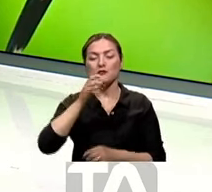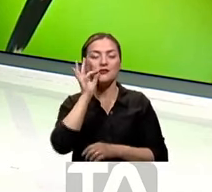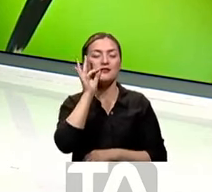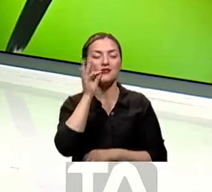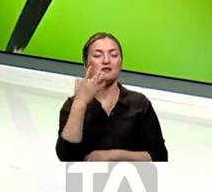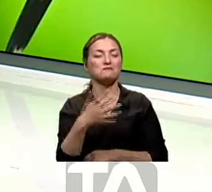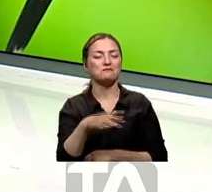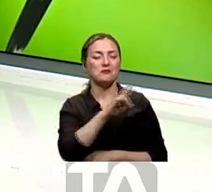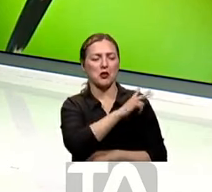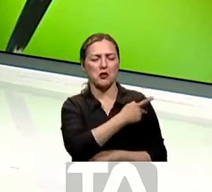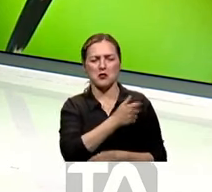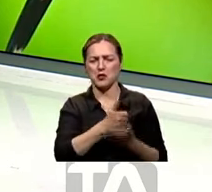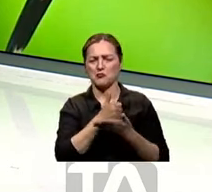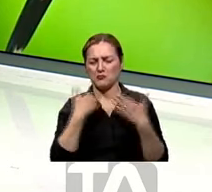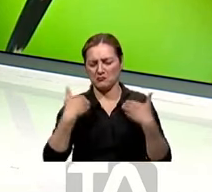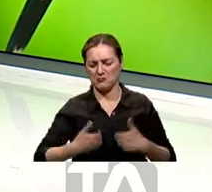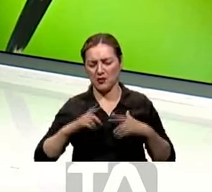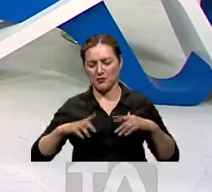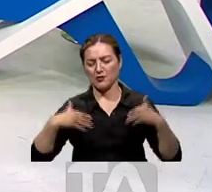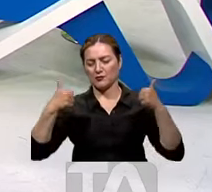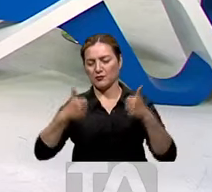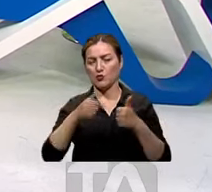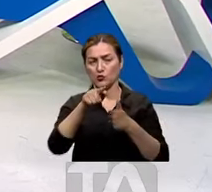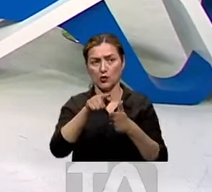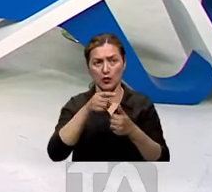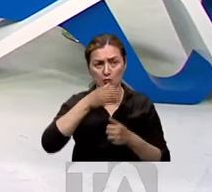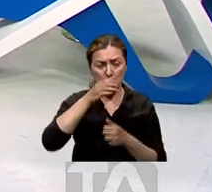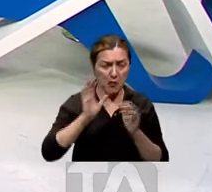que ya escuchábamos, tiene múltiples beneficios. Chicos, ¿ustedes han probado esta bebida dulce? Sí.